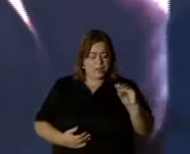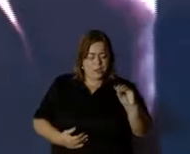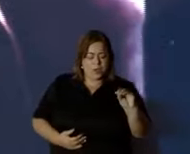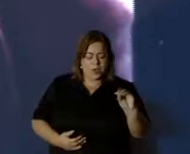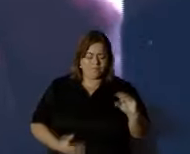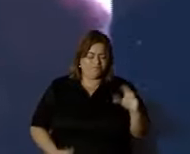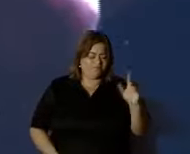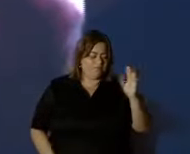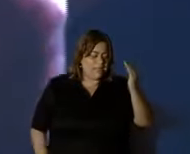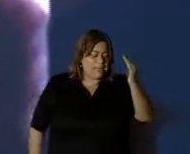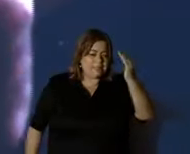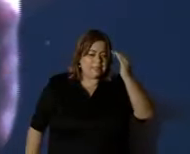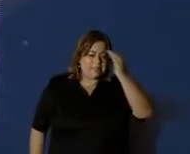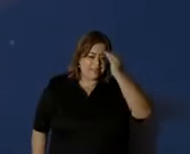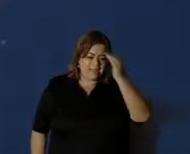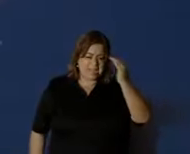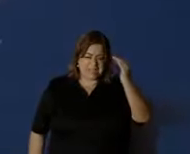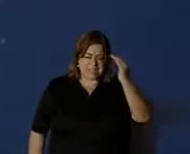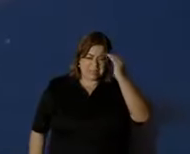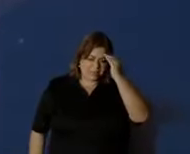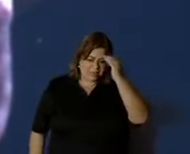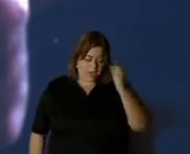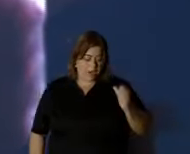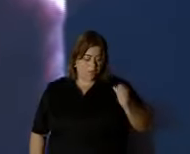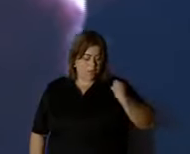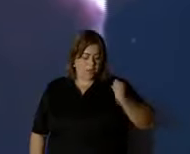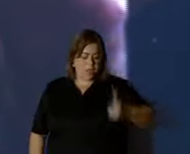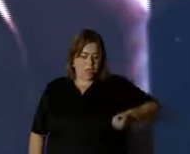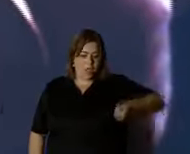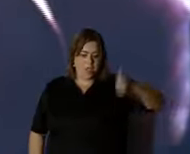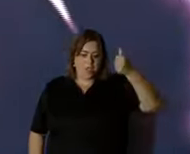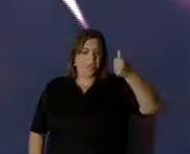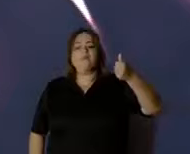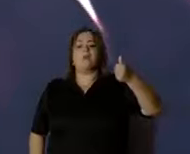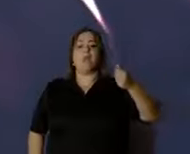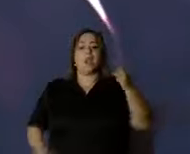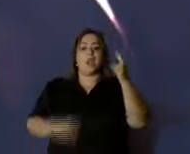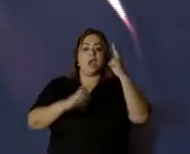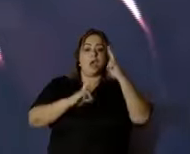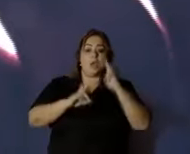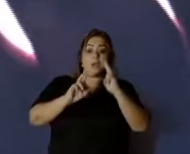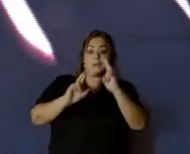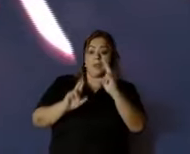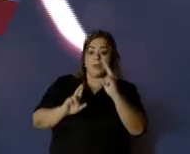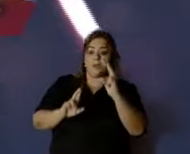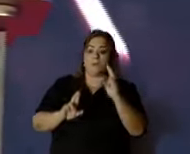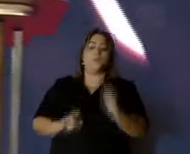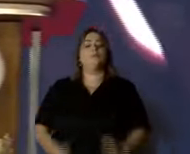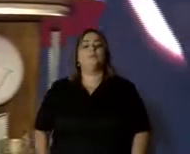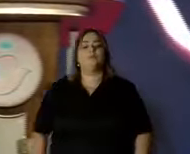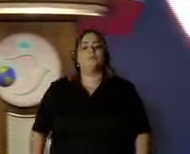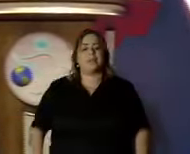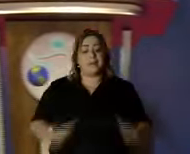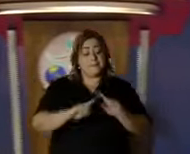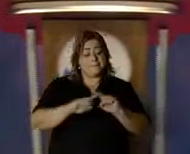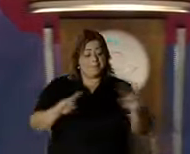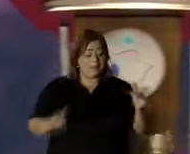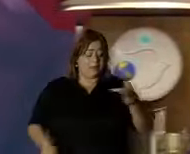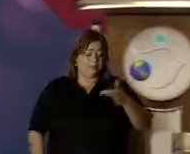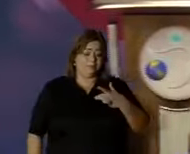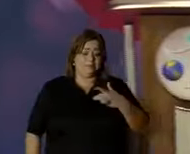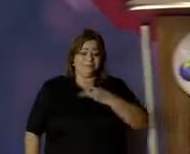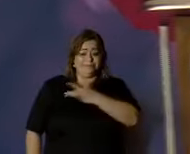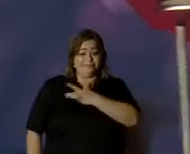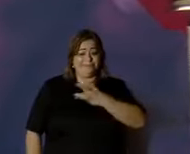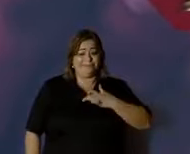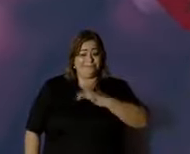convicciones, que tenía posición, que tenía título, que tenía respeto, admiración de otros, pero no tenía